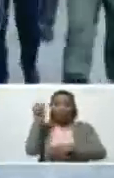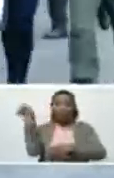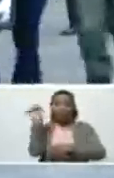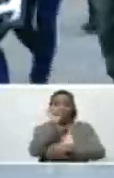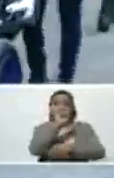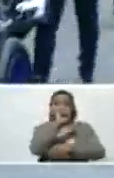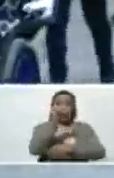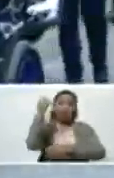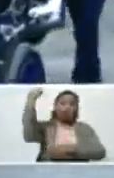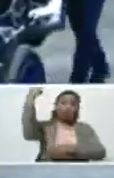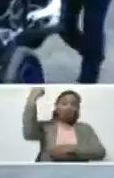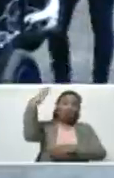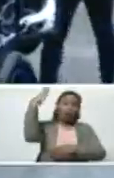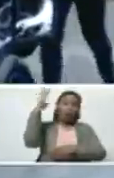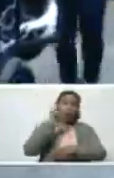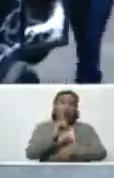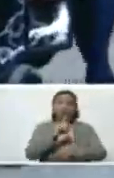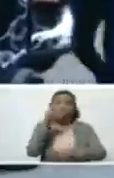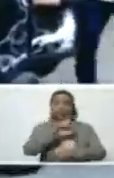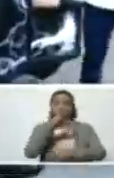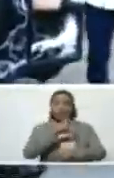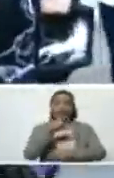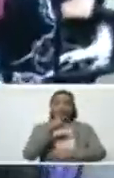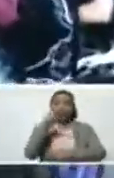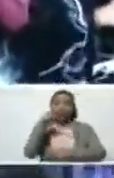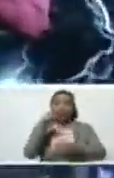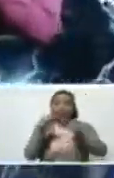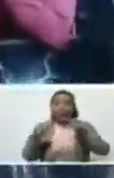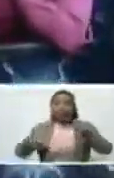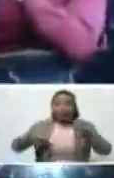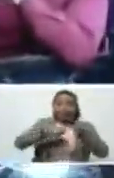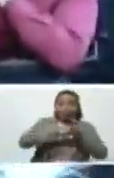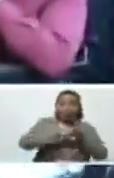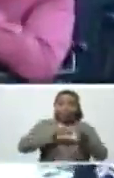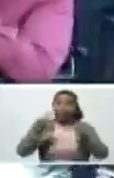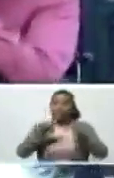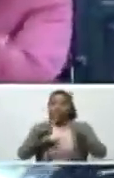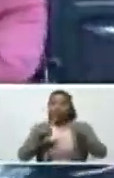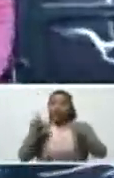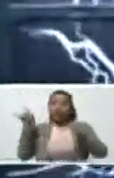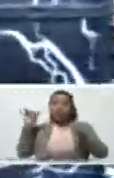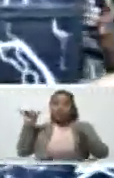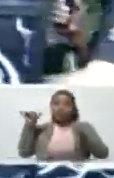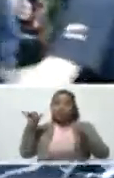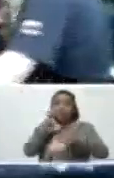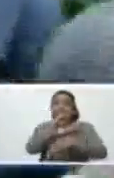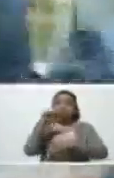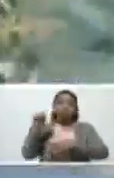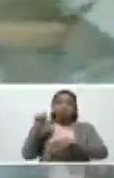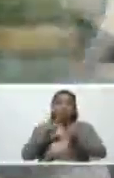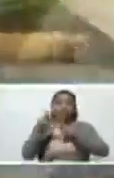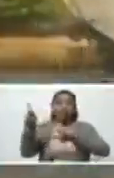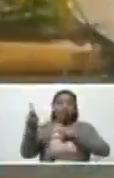paneles solares que no necesitan ni siquiera toma corriente. Correcto. Tienen una autonomía de más de 200